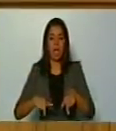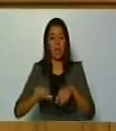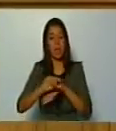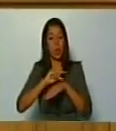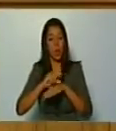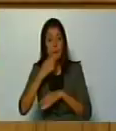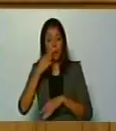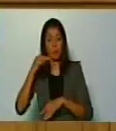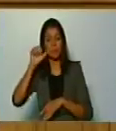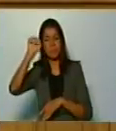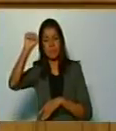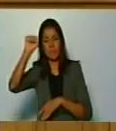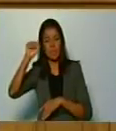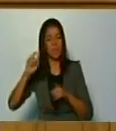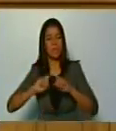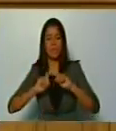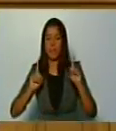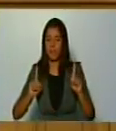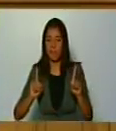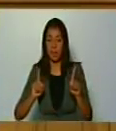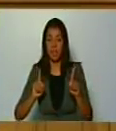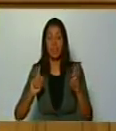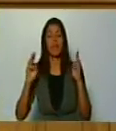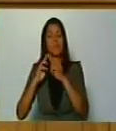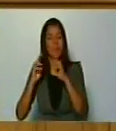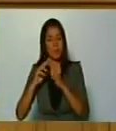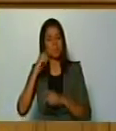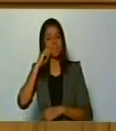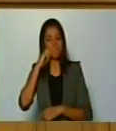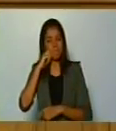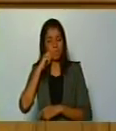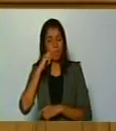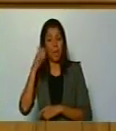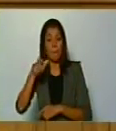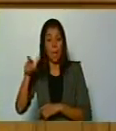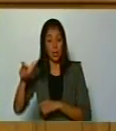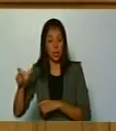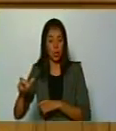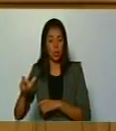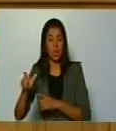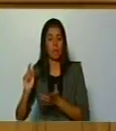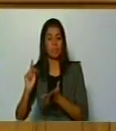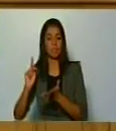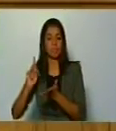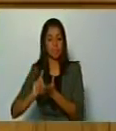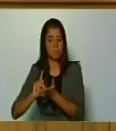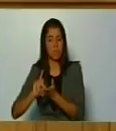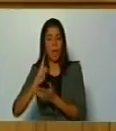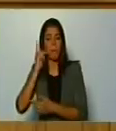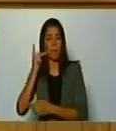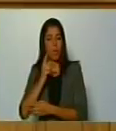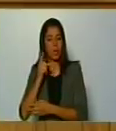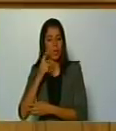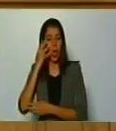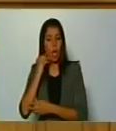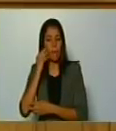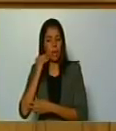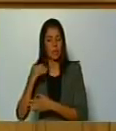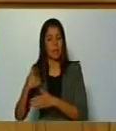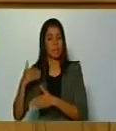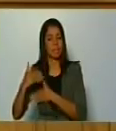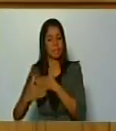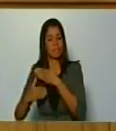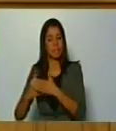que conocemos porque tuvieron una dilatada y prolífica trayectoria,